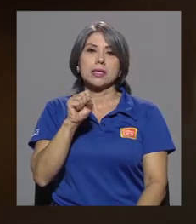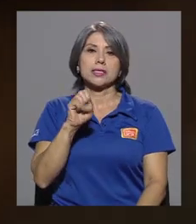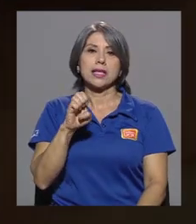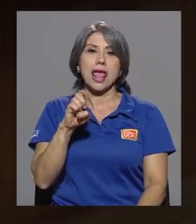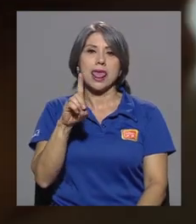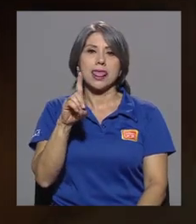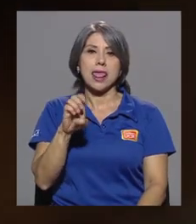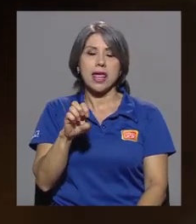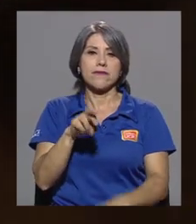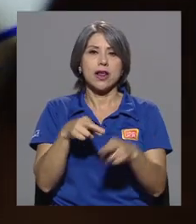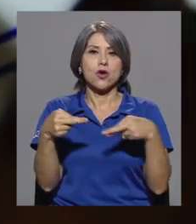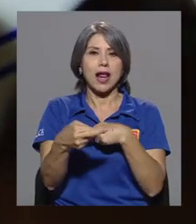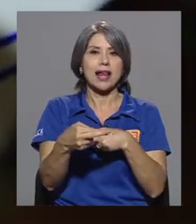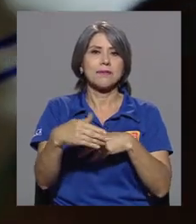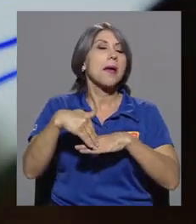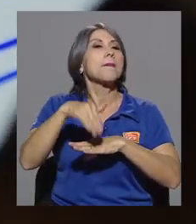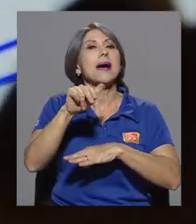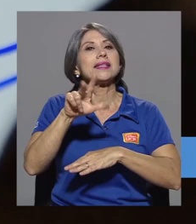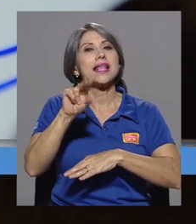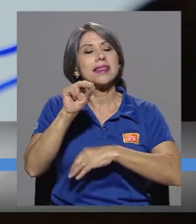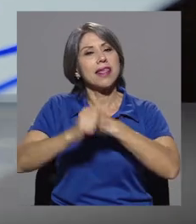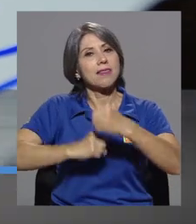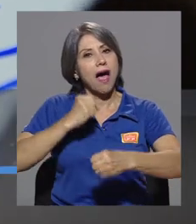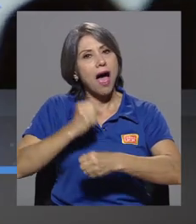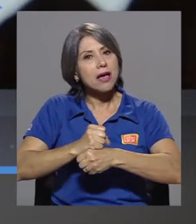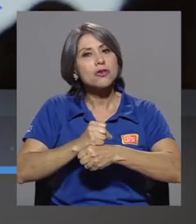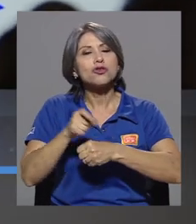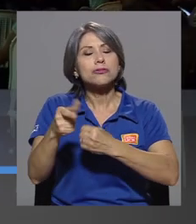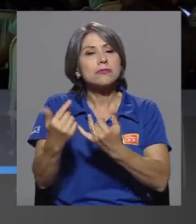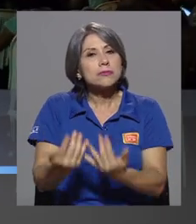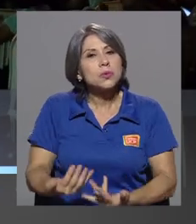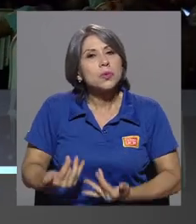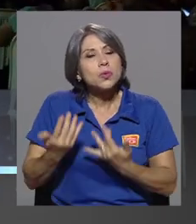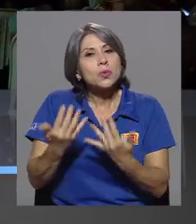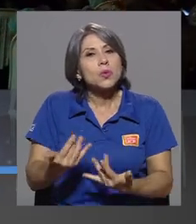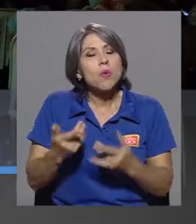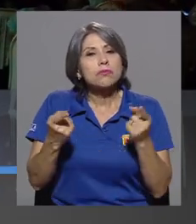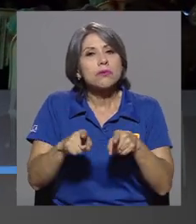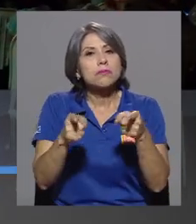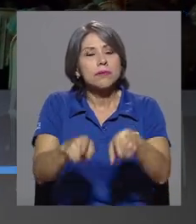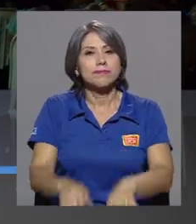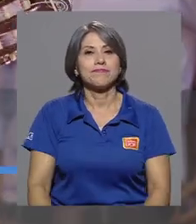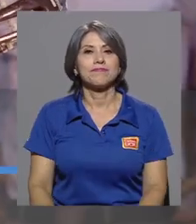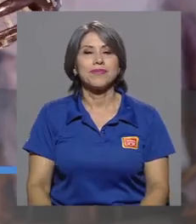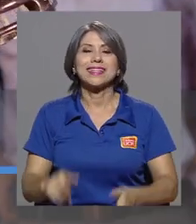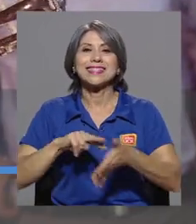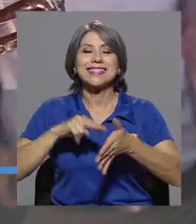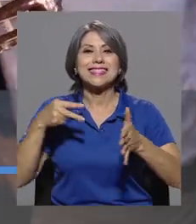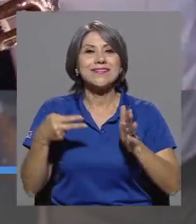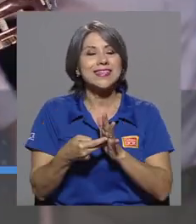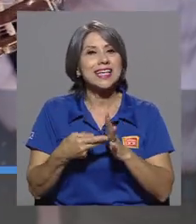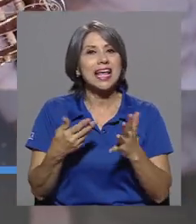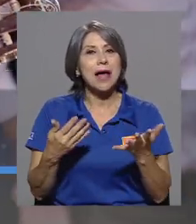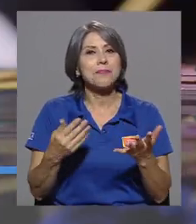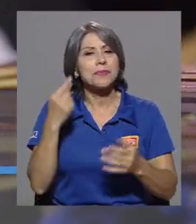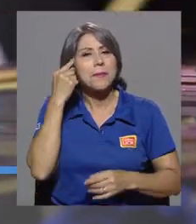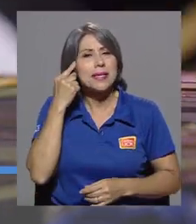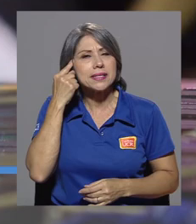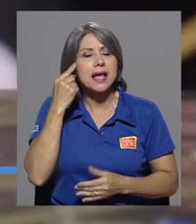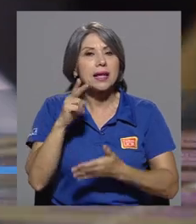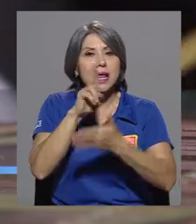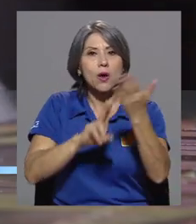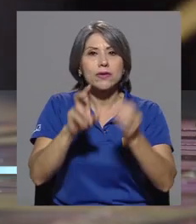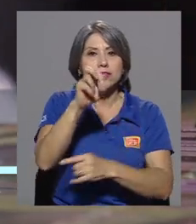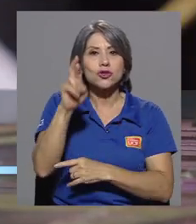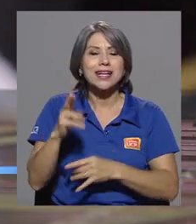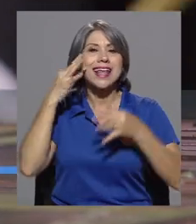estos tienen más de 30 años la región de estar esperando que esto sucediera significa pensar que la universidad de